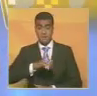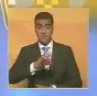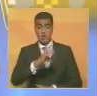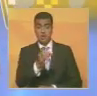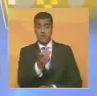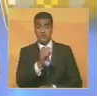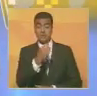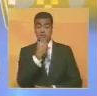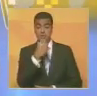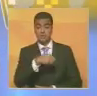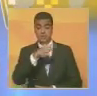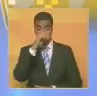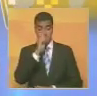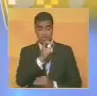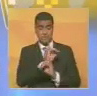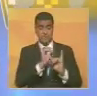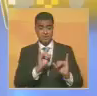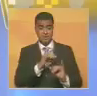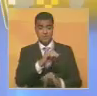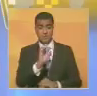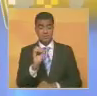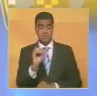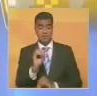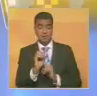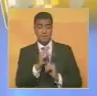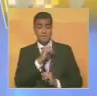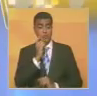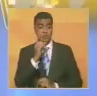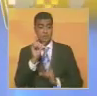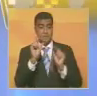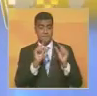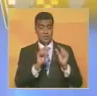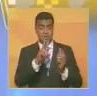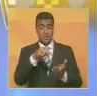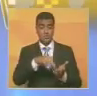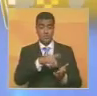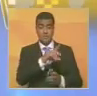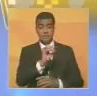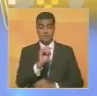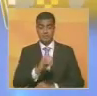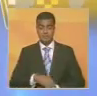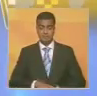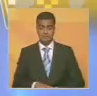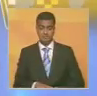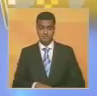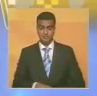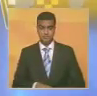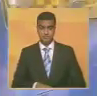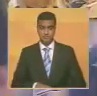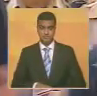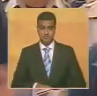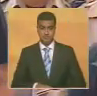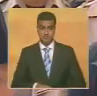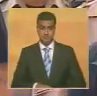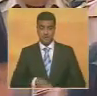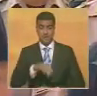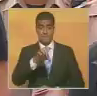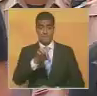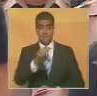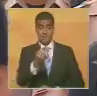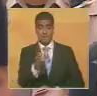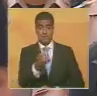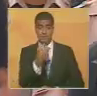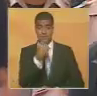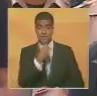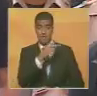quien resaltó que este año culminará con 100 crímenes menos en el año 2010. Victoria Joseph con los detalles. Emilio Graterón